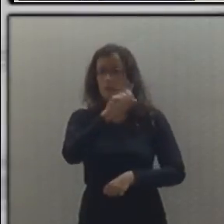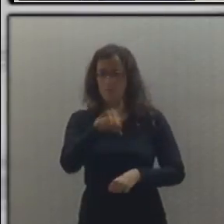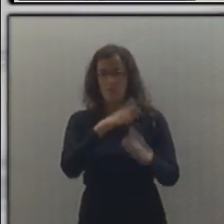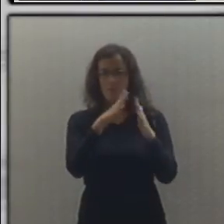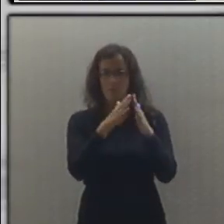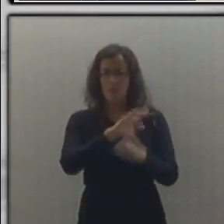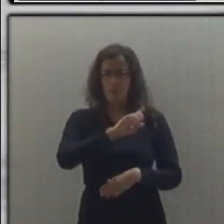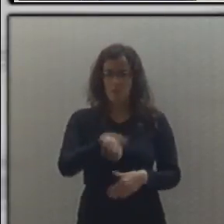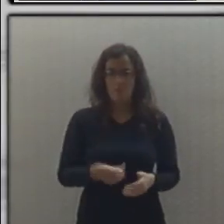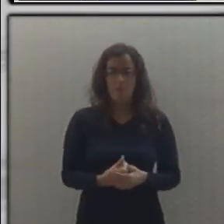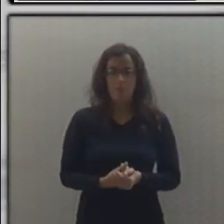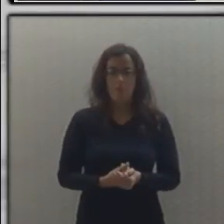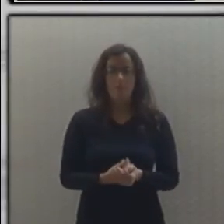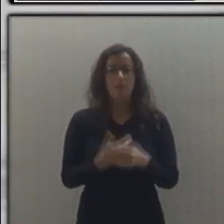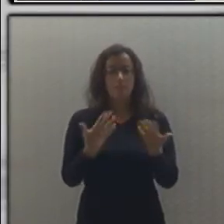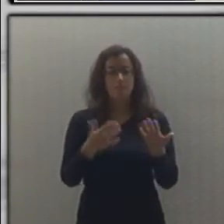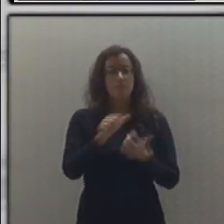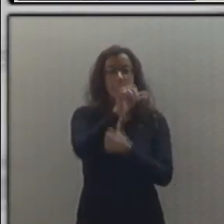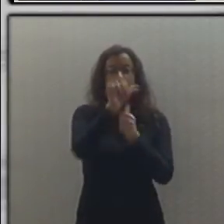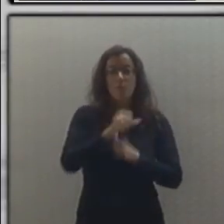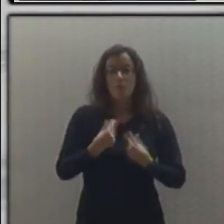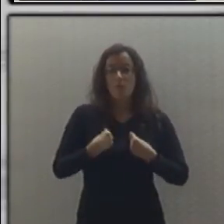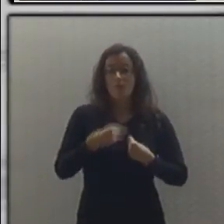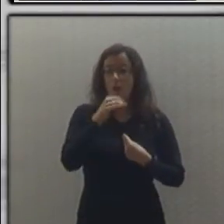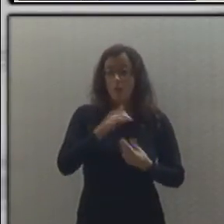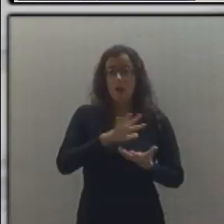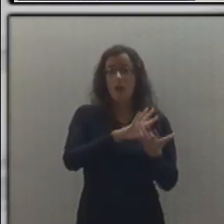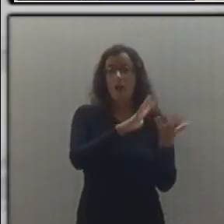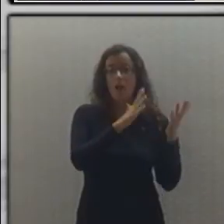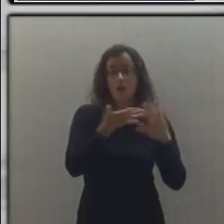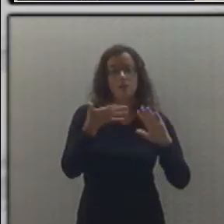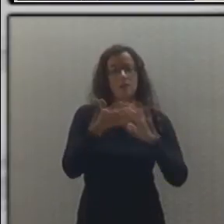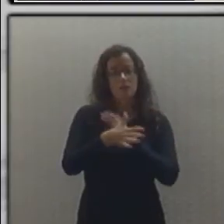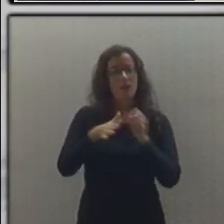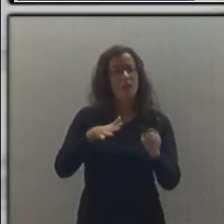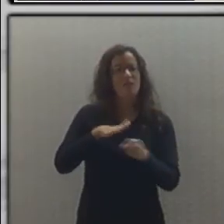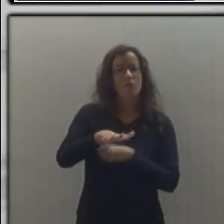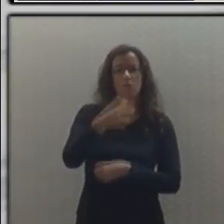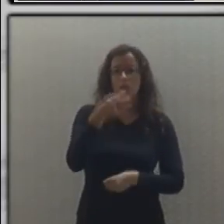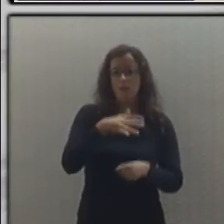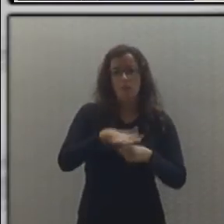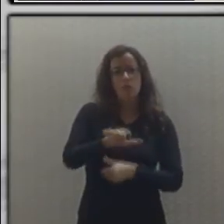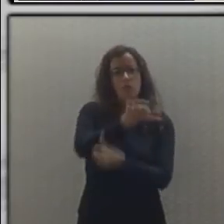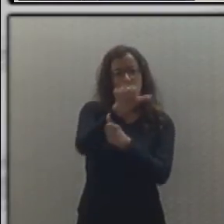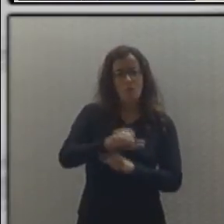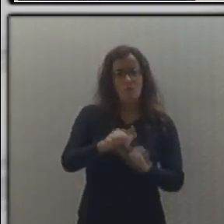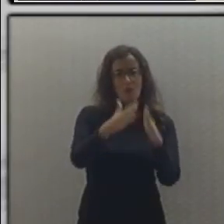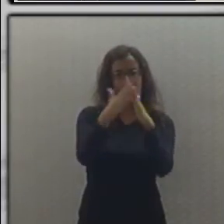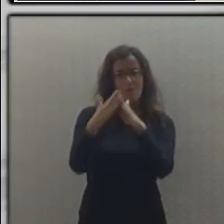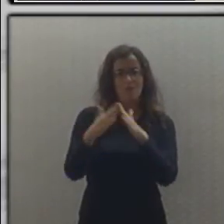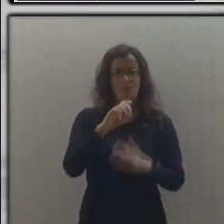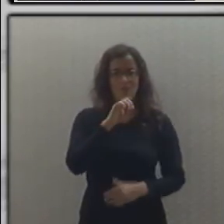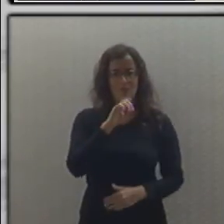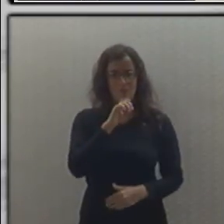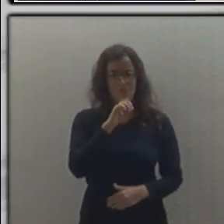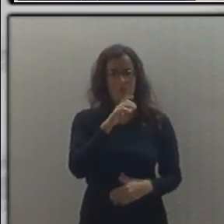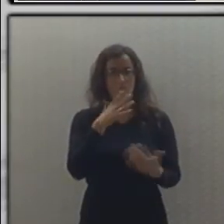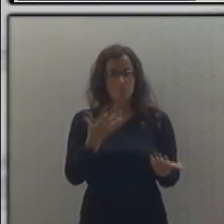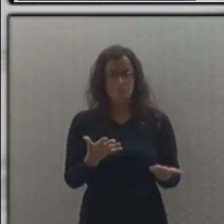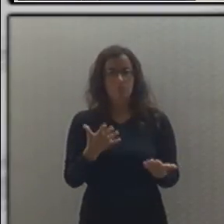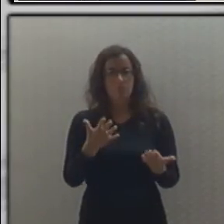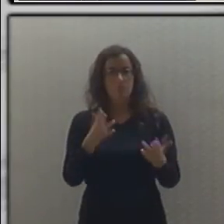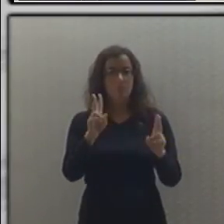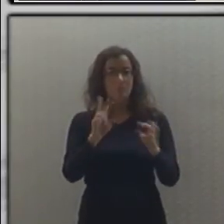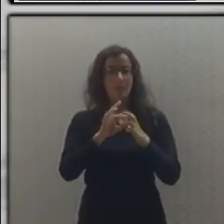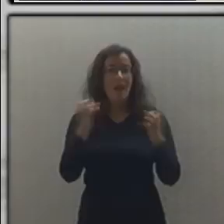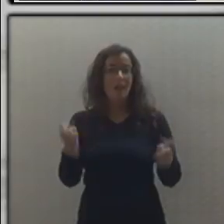ejemplo. Todos estos modos de vida que están cambiando están influyendo en los modos de vivienda. Por lo tanto, creo que la acción de